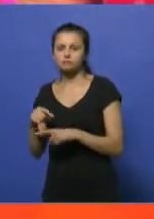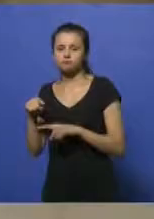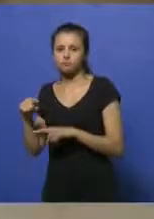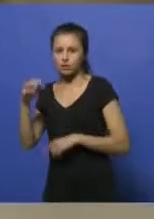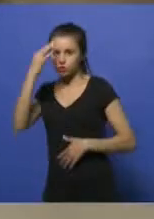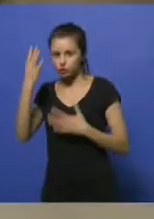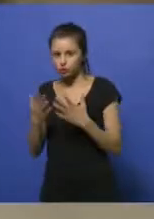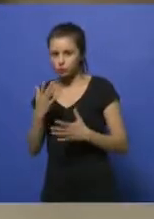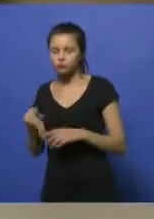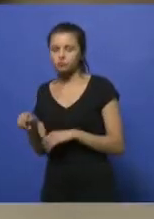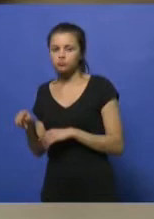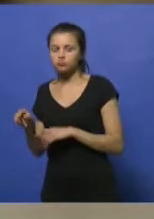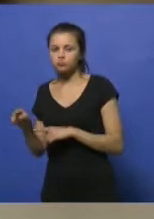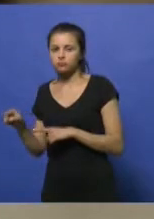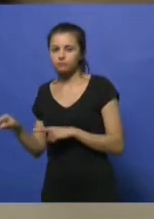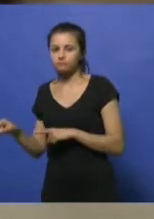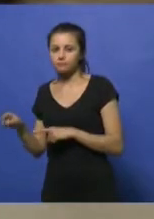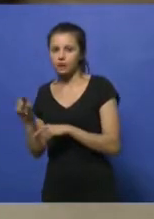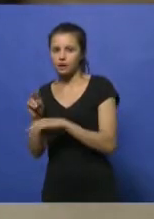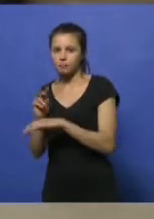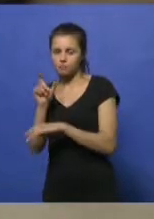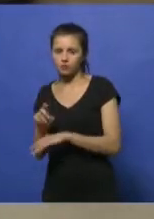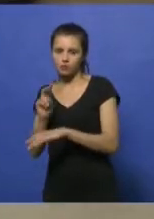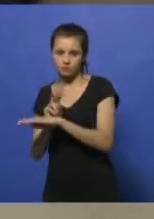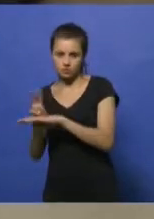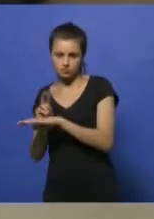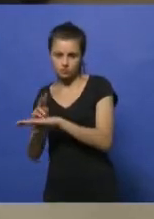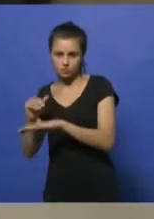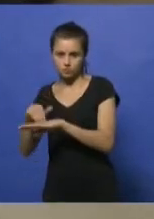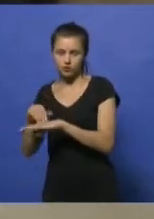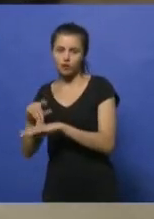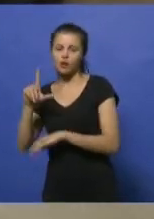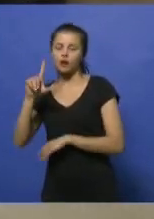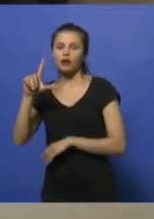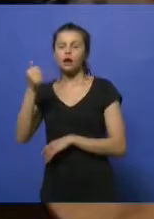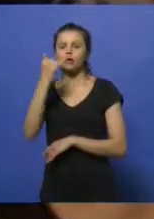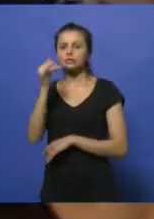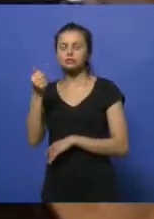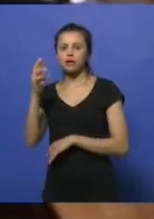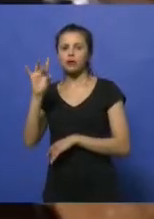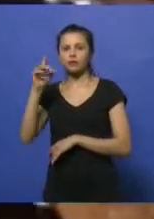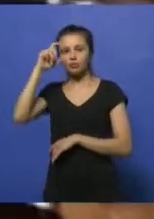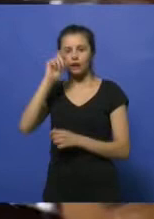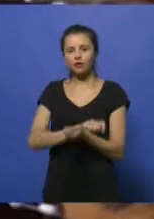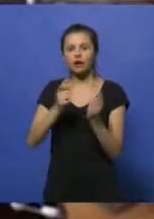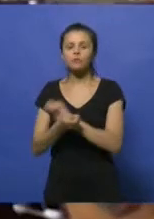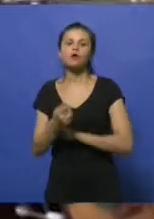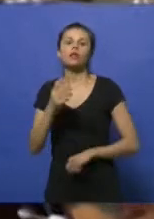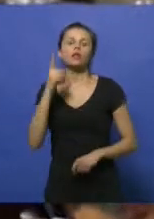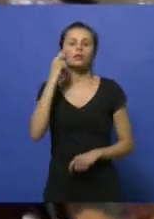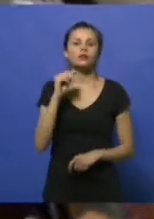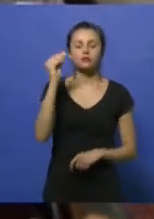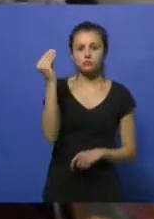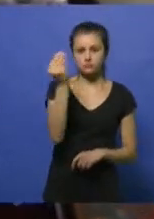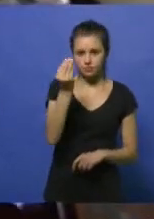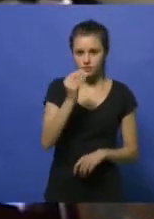Villamariense, por estos días que ha tenido trascendencia en la tele nacional, Darío Lasarte, que finalmente se pasó el sábado. Bueno, va a tocar el día sábado. Un buen tino,